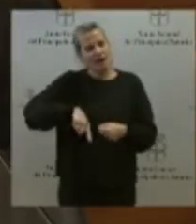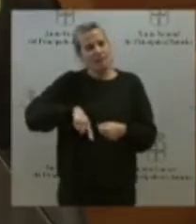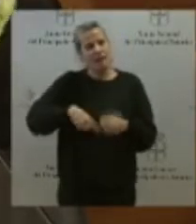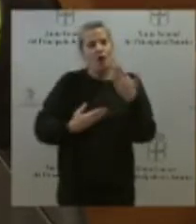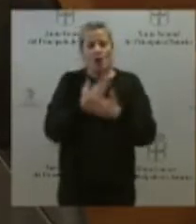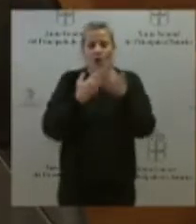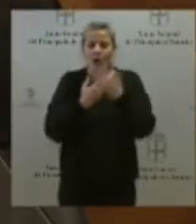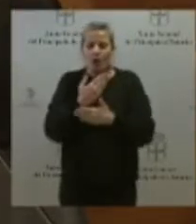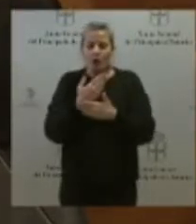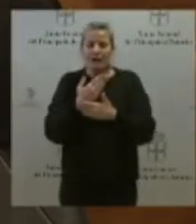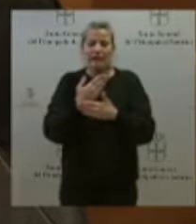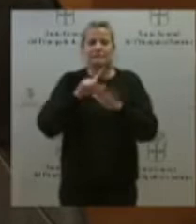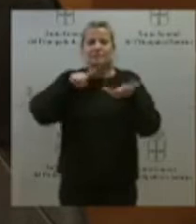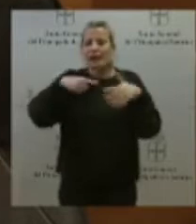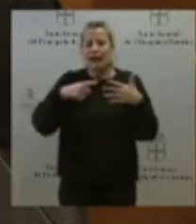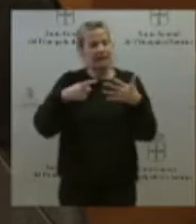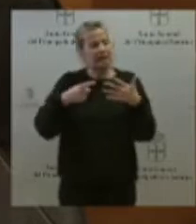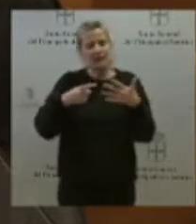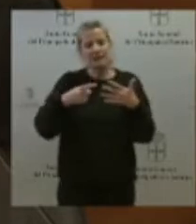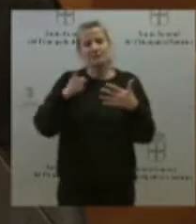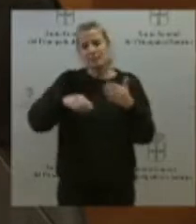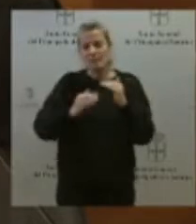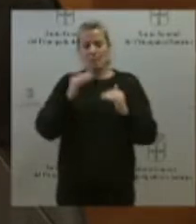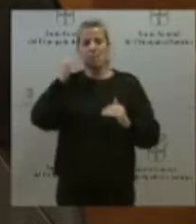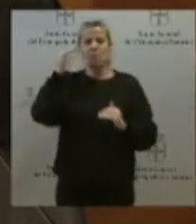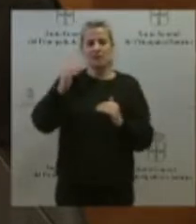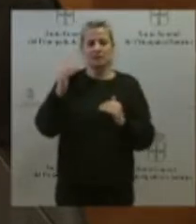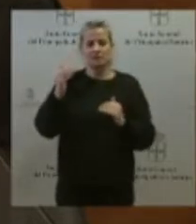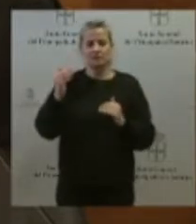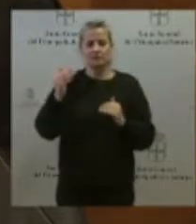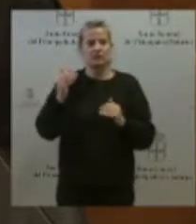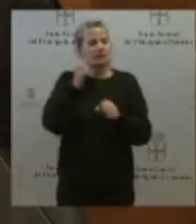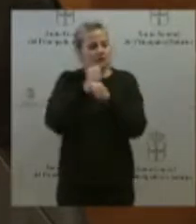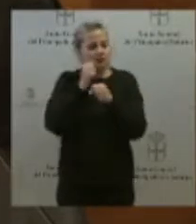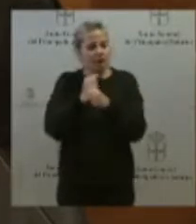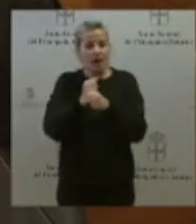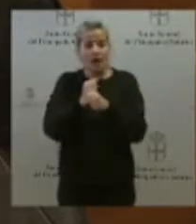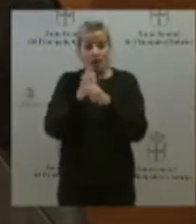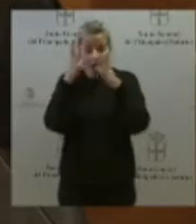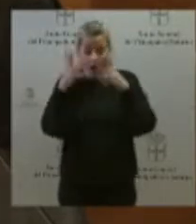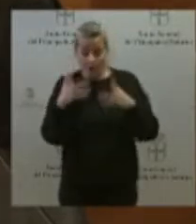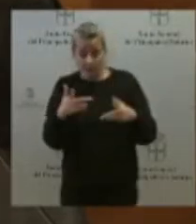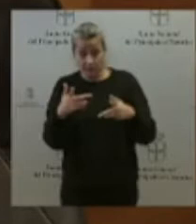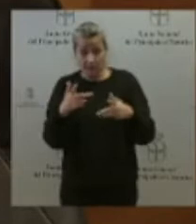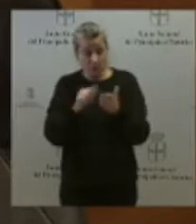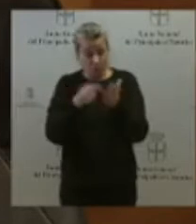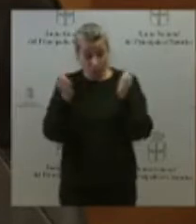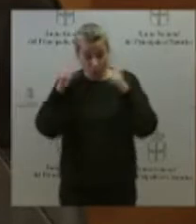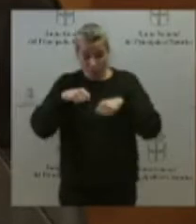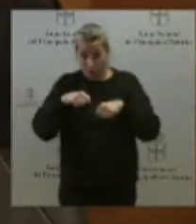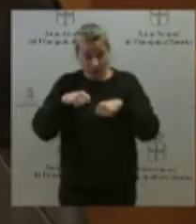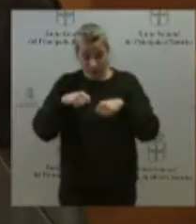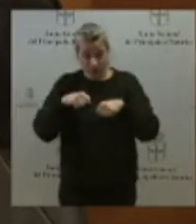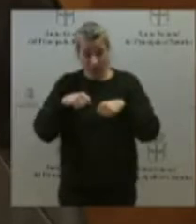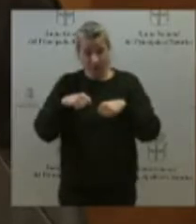¿no? Extraña que el cartel de una trabajadora de la movilización fuera: sin convenio digno, os va a comer la mierda. Eso es lo que se veía delante de la concentración